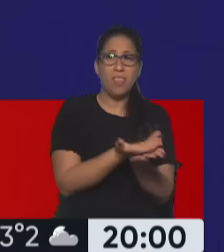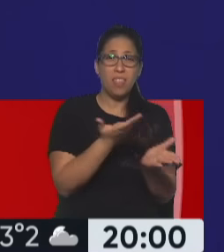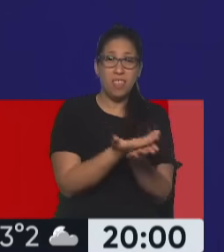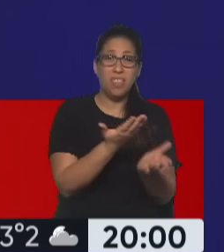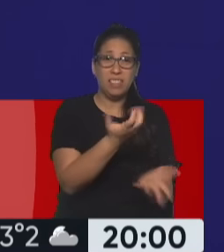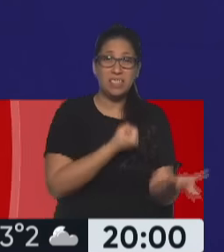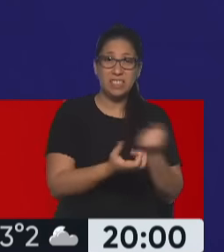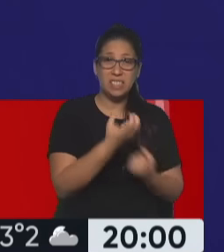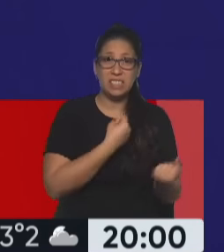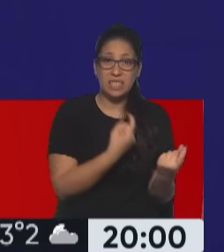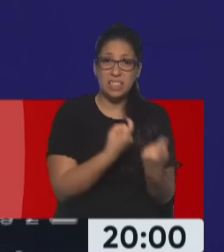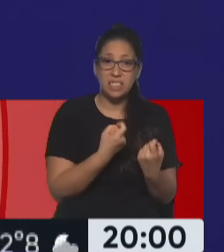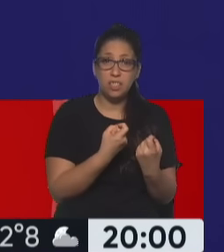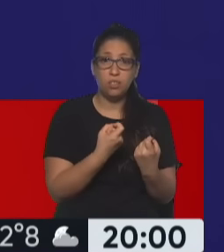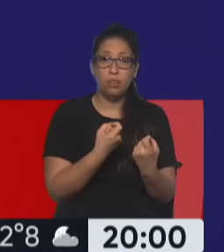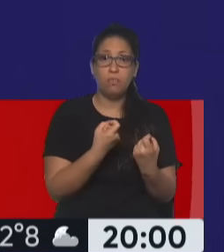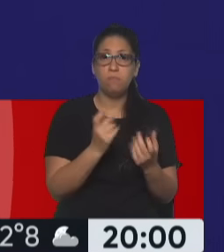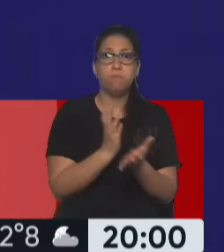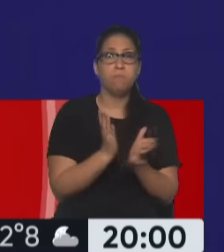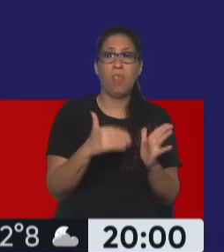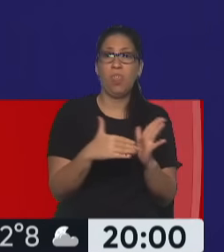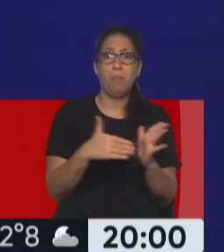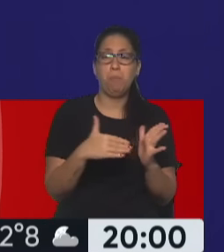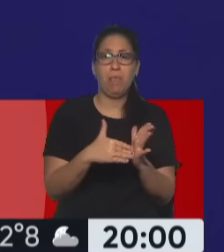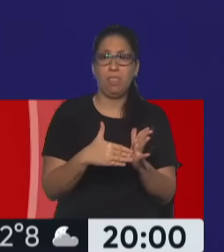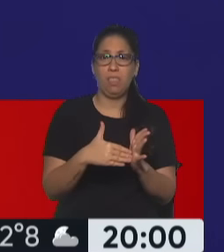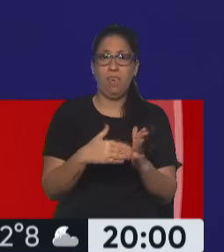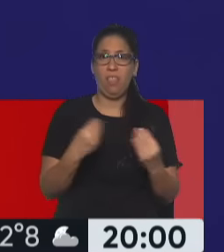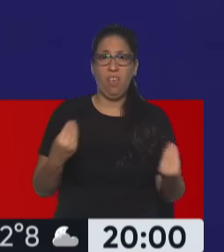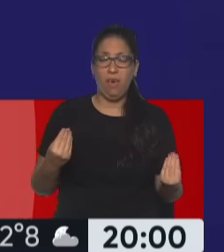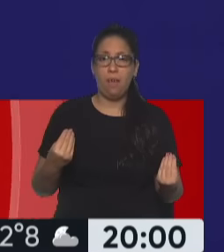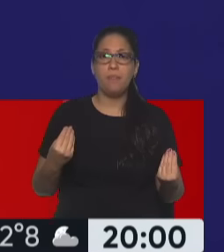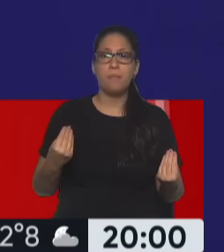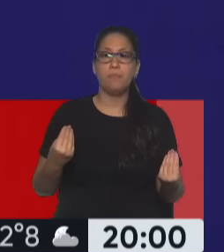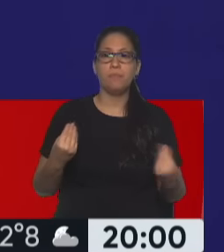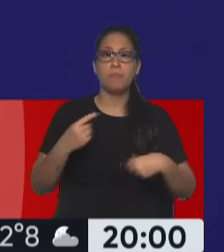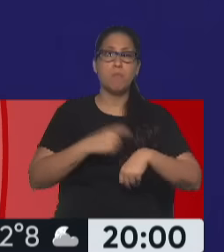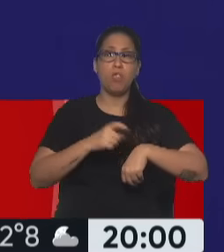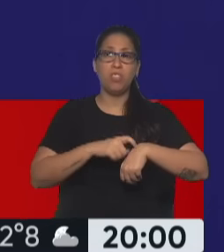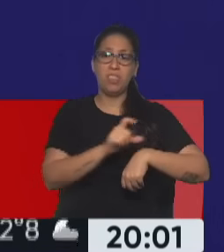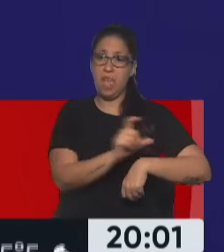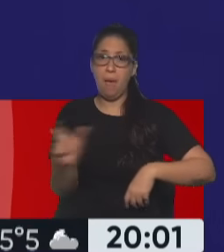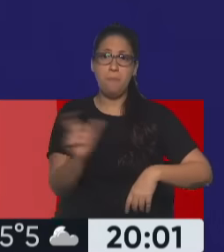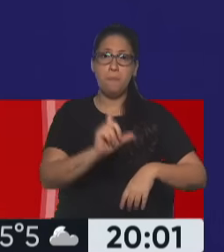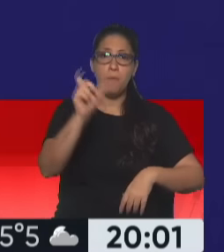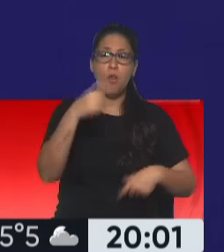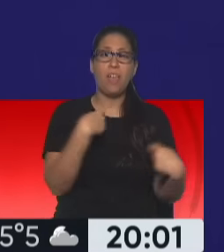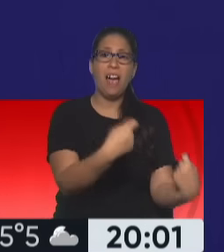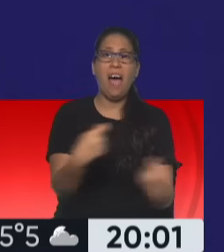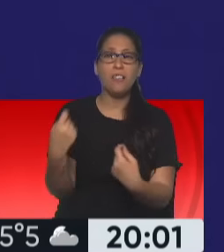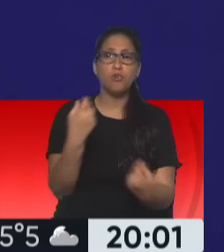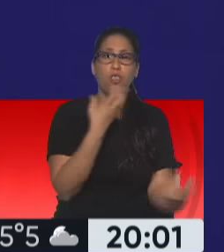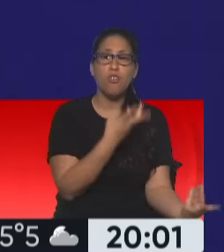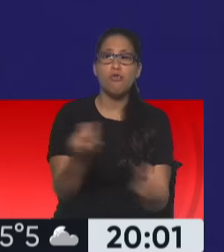función, digamos, dependería ¿de qué? Del sendero intertemporal de consumo. Y el sendero intertemporal